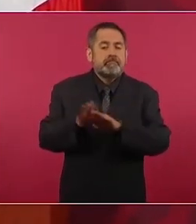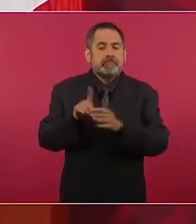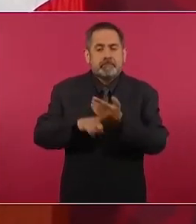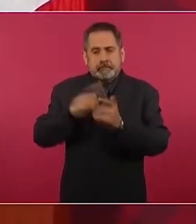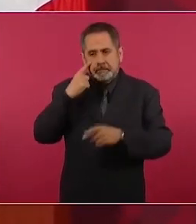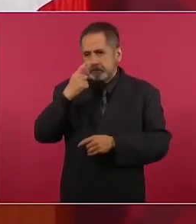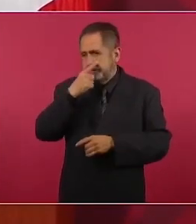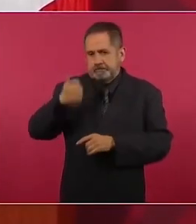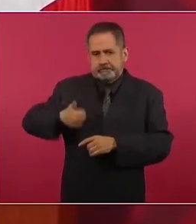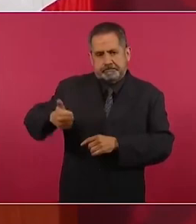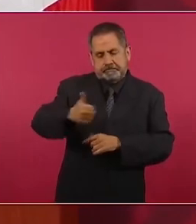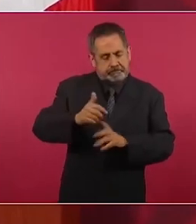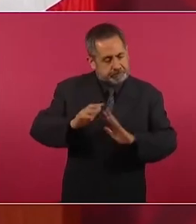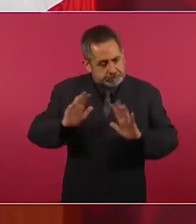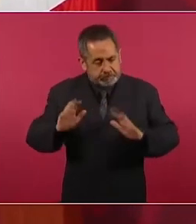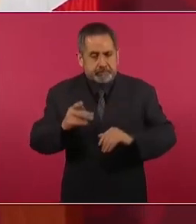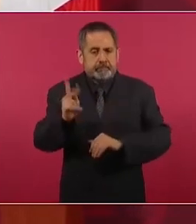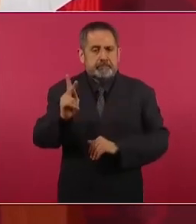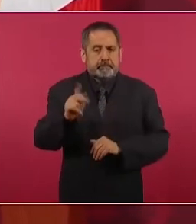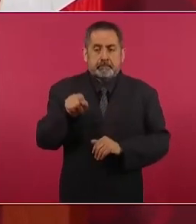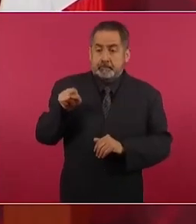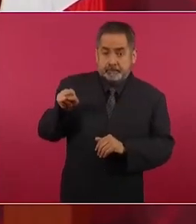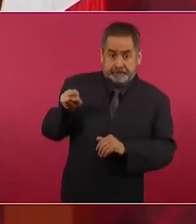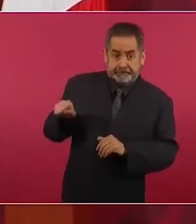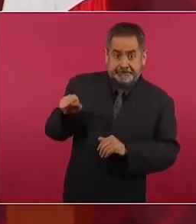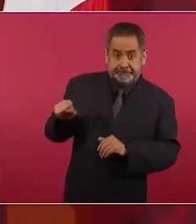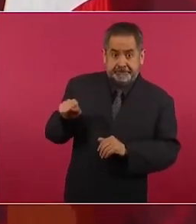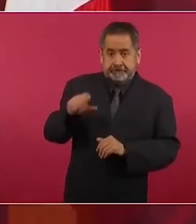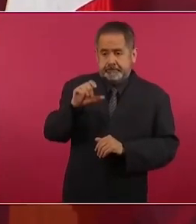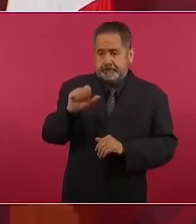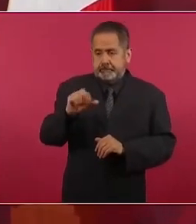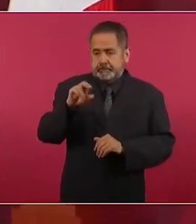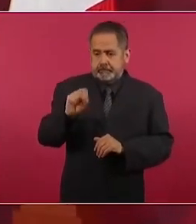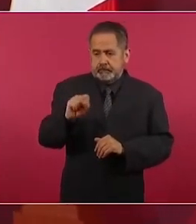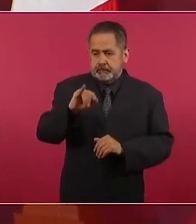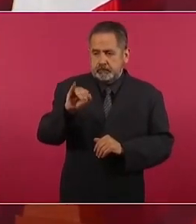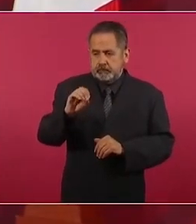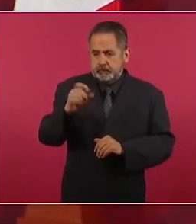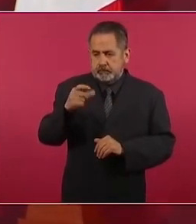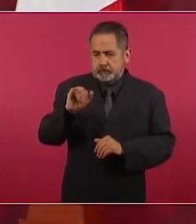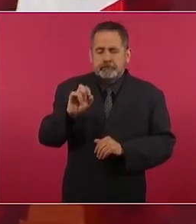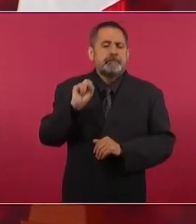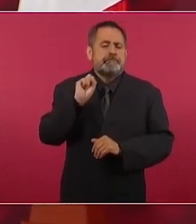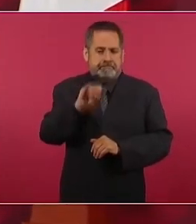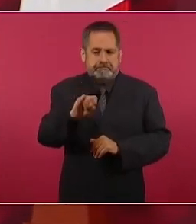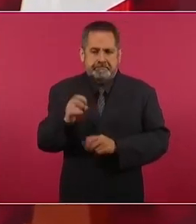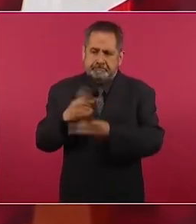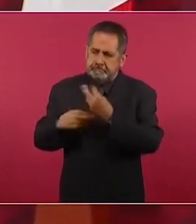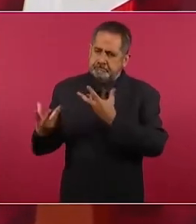quien, pero el caso de Carlos Joaquín sí.